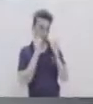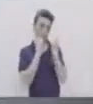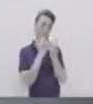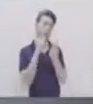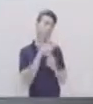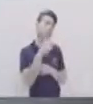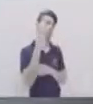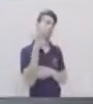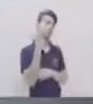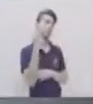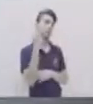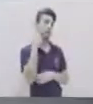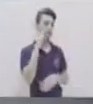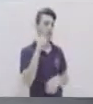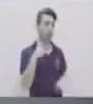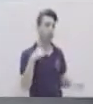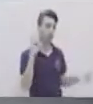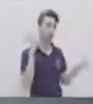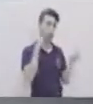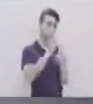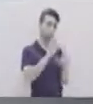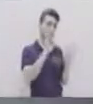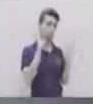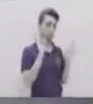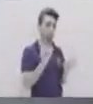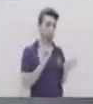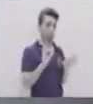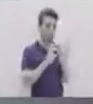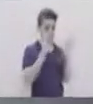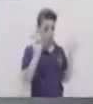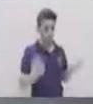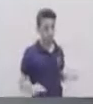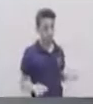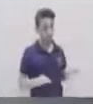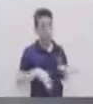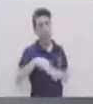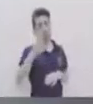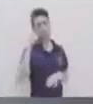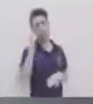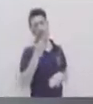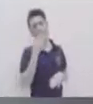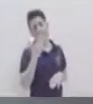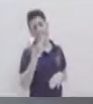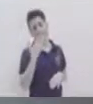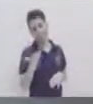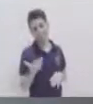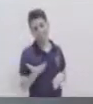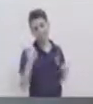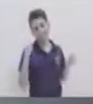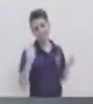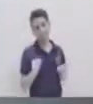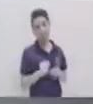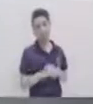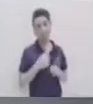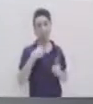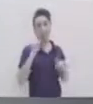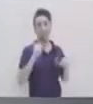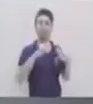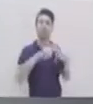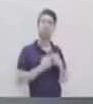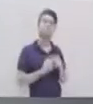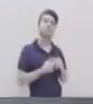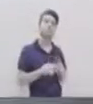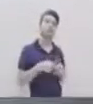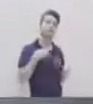acción bastante importante para poder alcanzar nuestros objetivos de una manera más fácil, se podría decir, ¿verdad? Pero ¿cómo podríamos